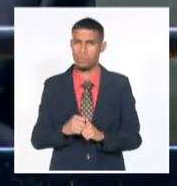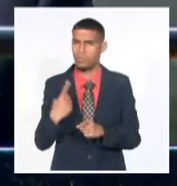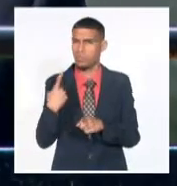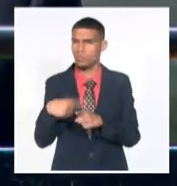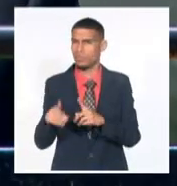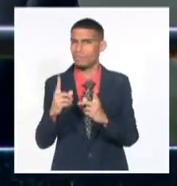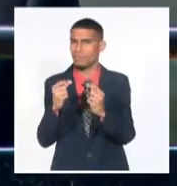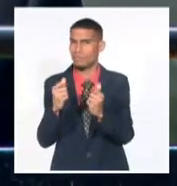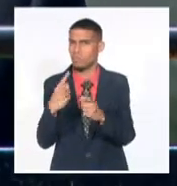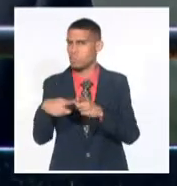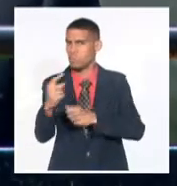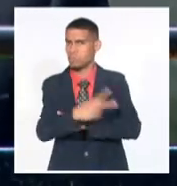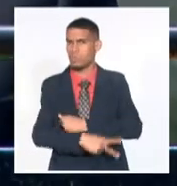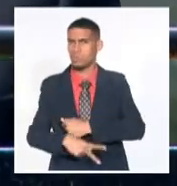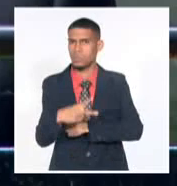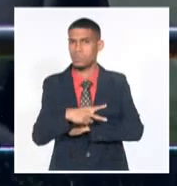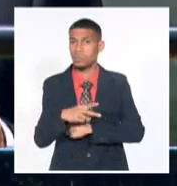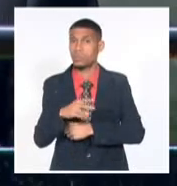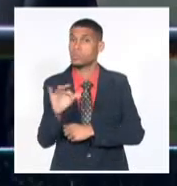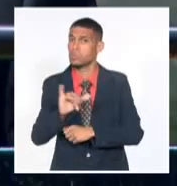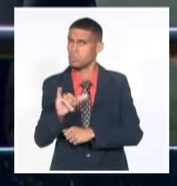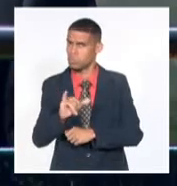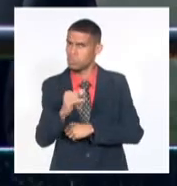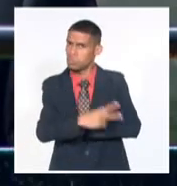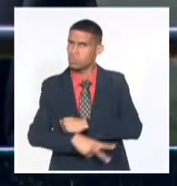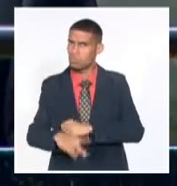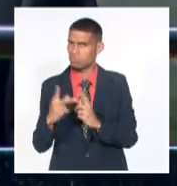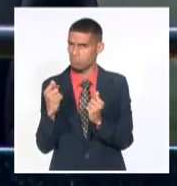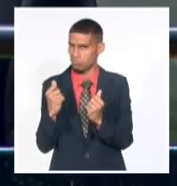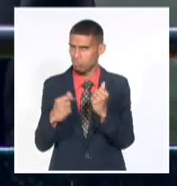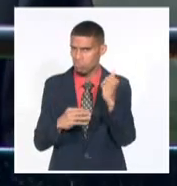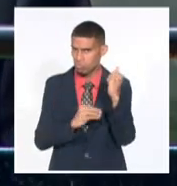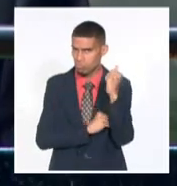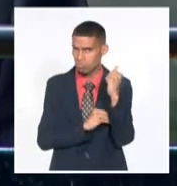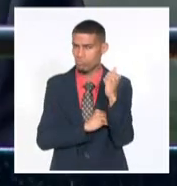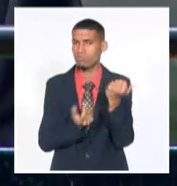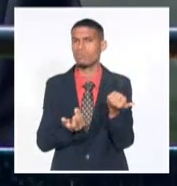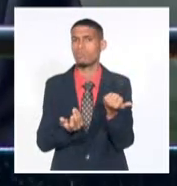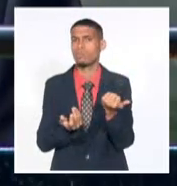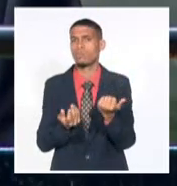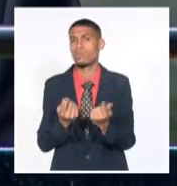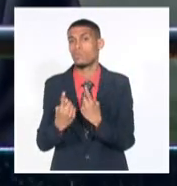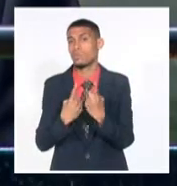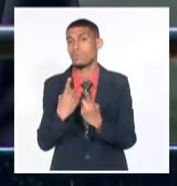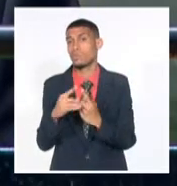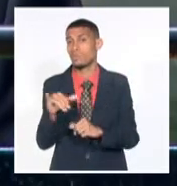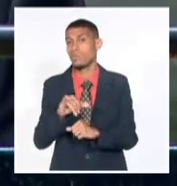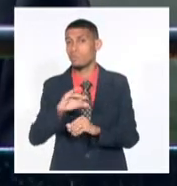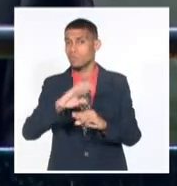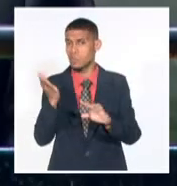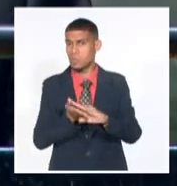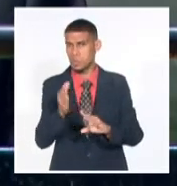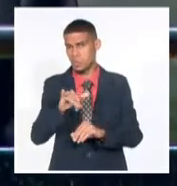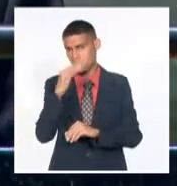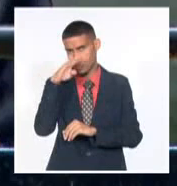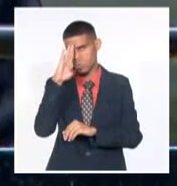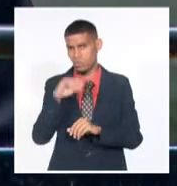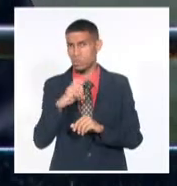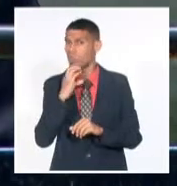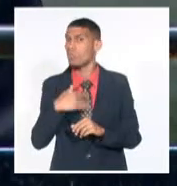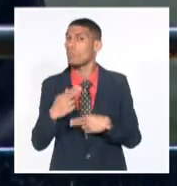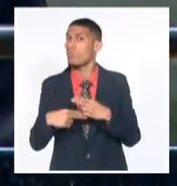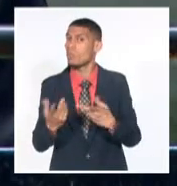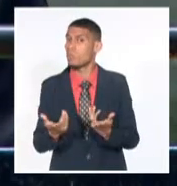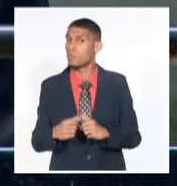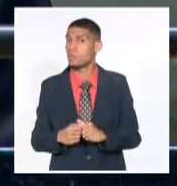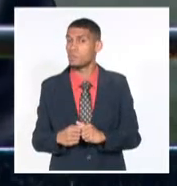incluso de países ricos, si se les sometiera a condiciones similares?